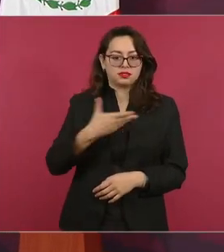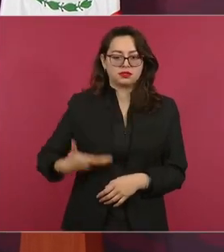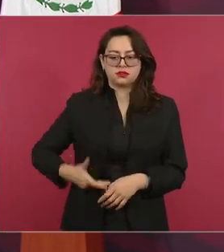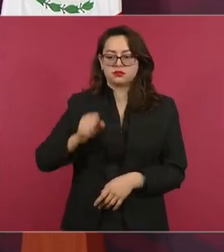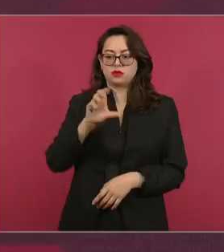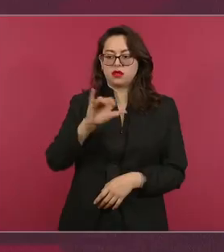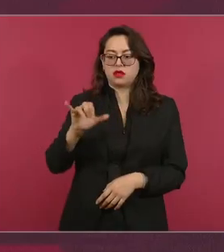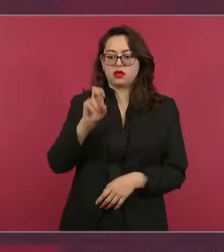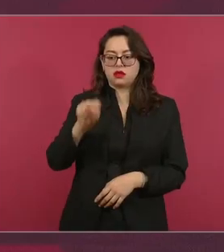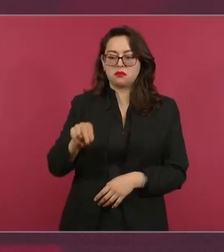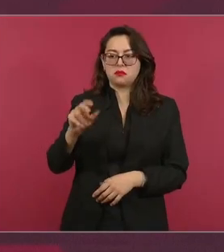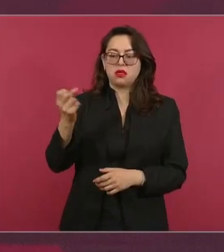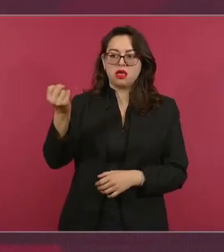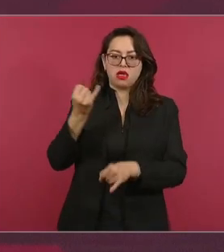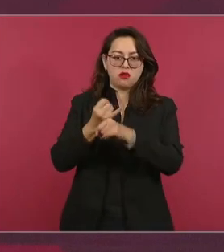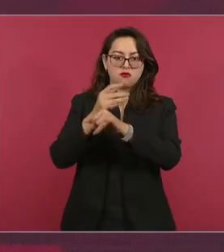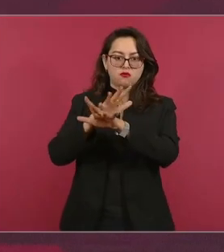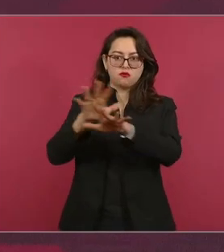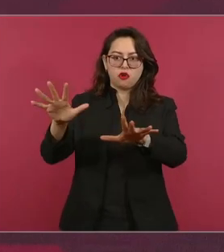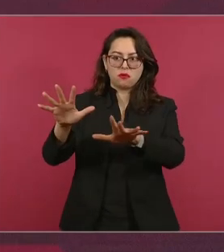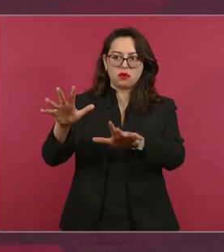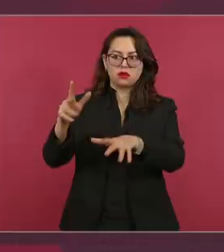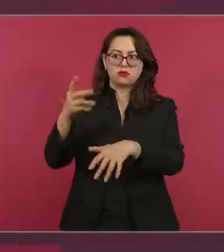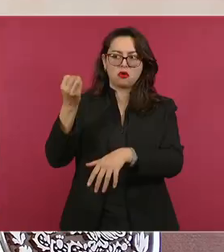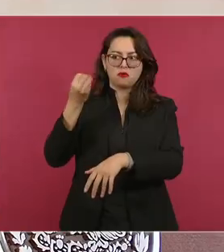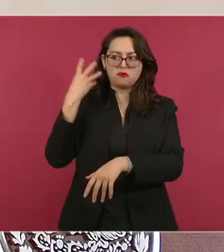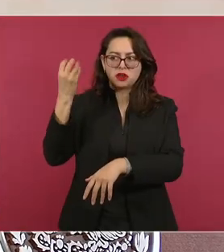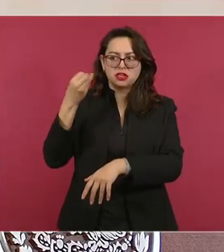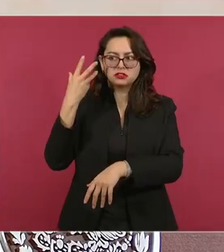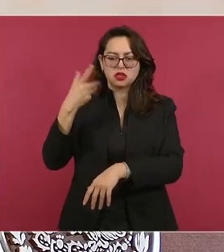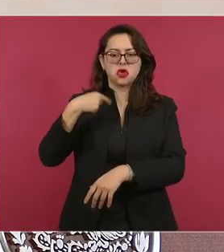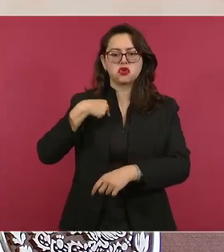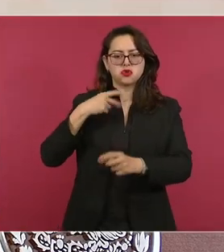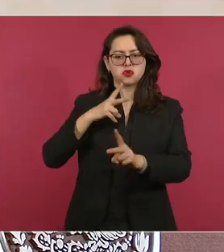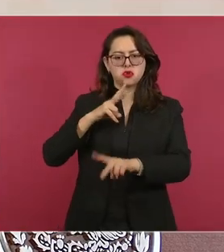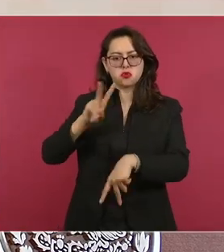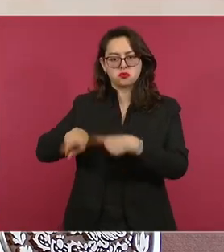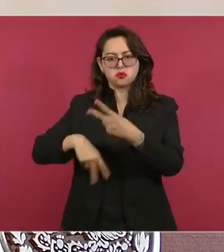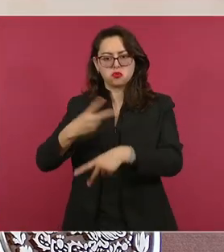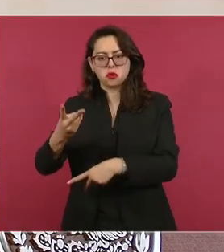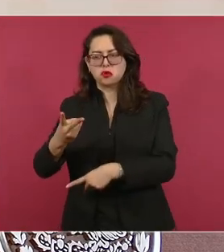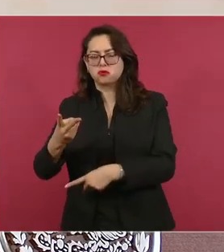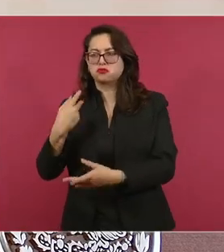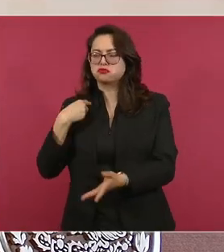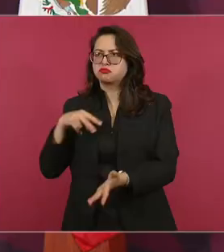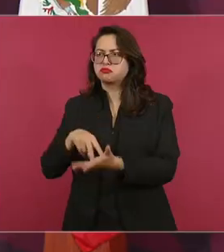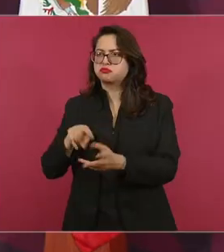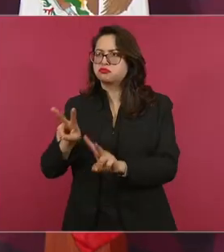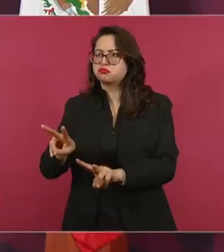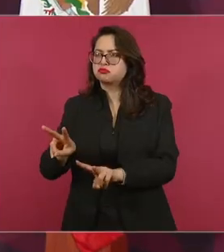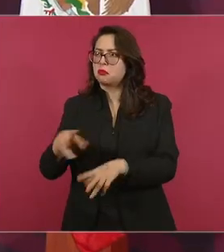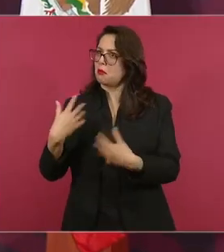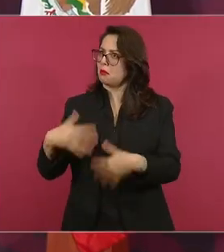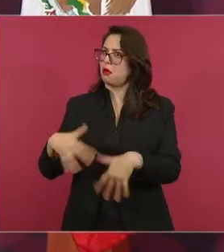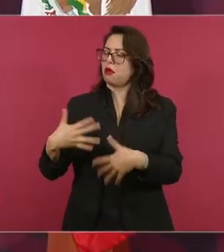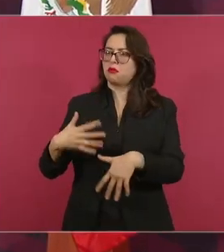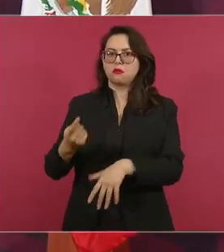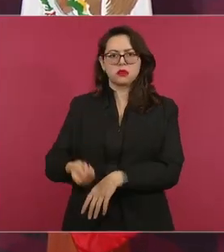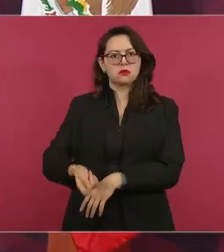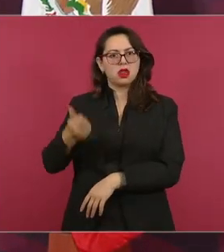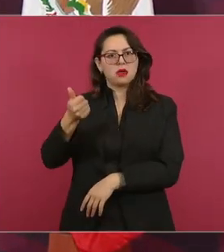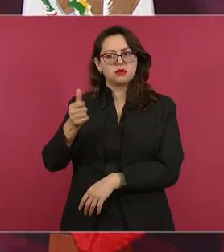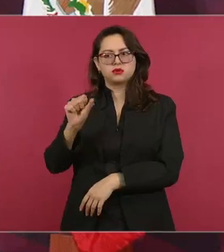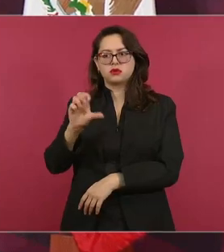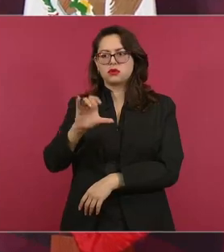y, como nunca había pasado, en sus discursos hablaba de la corrupción